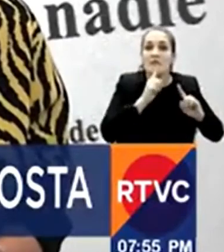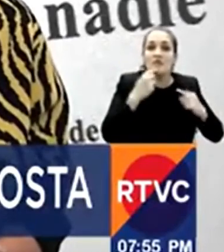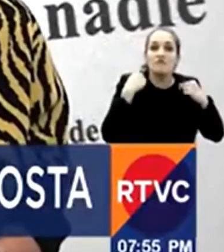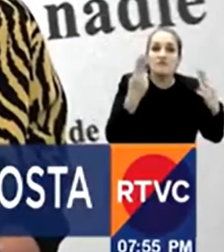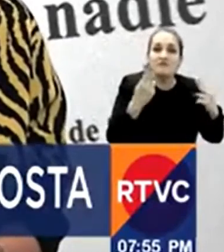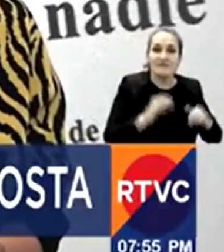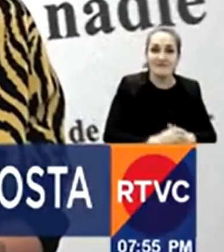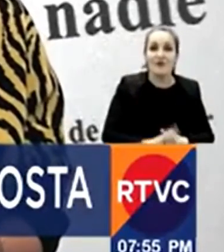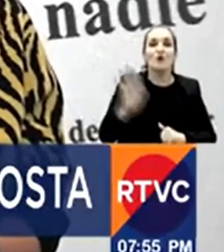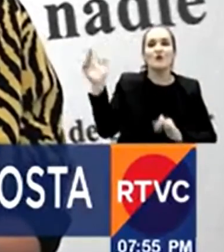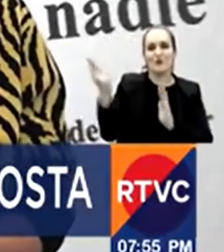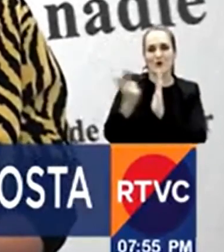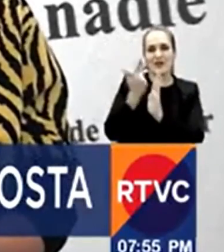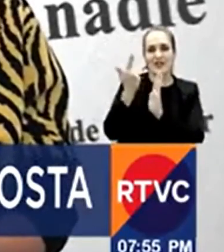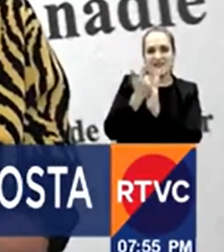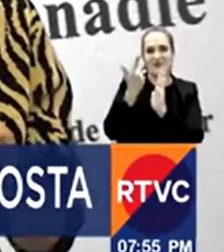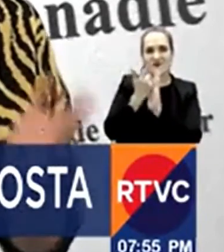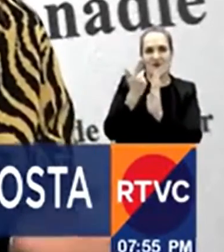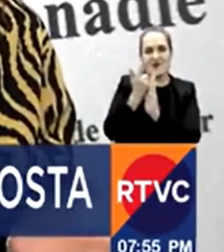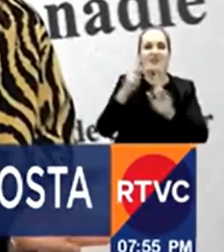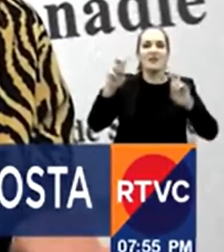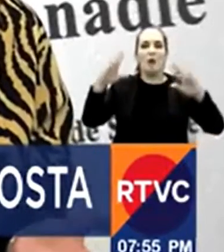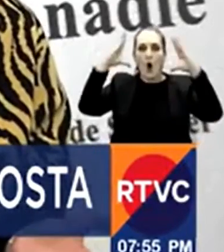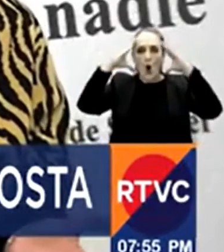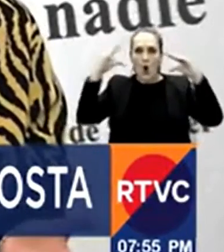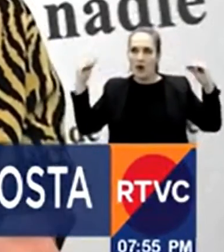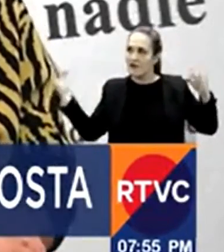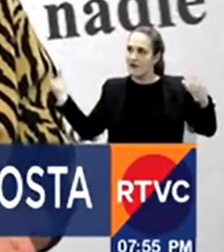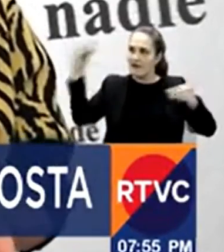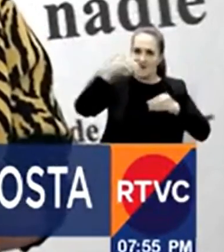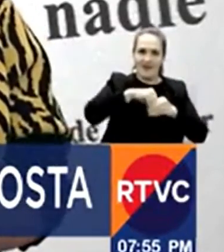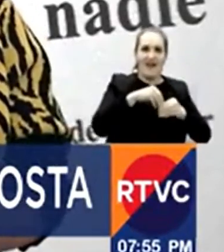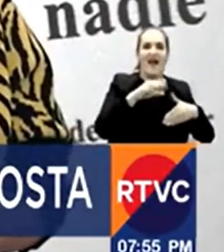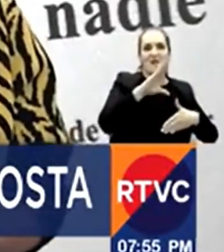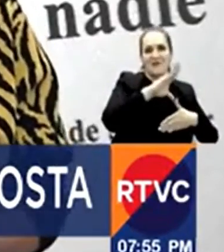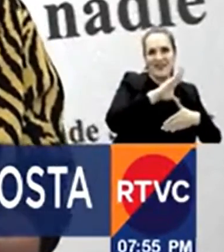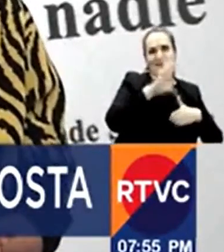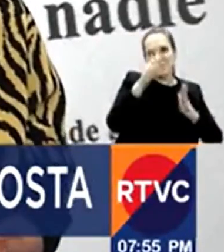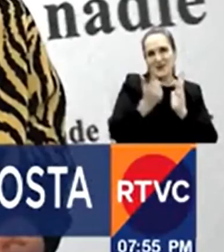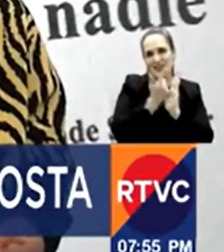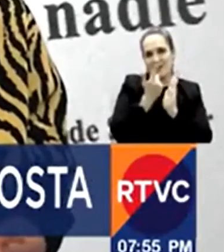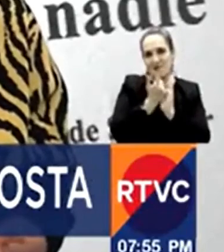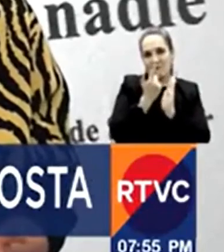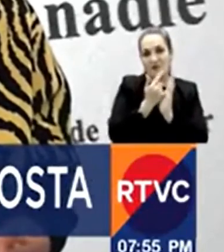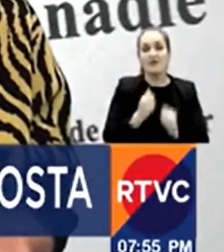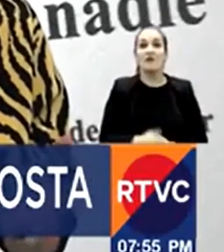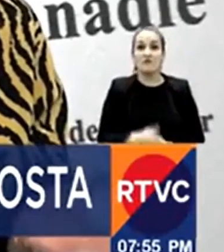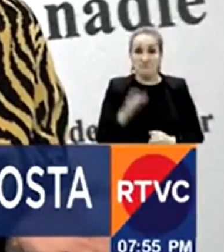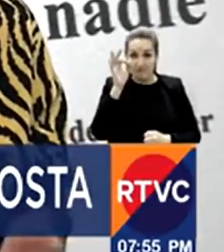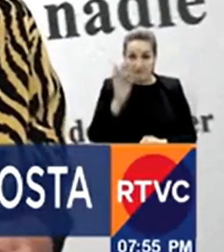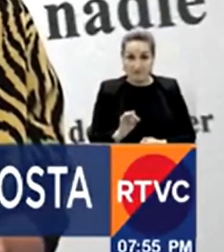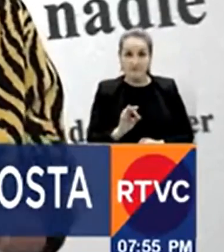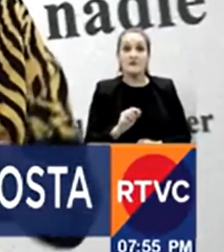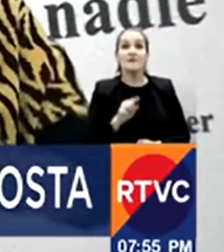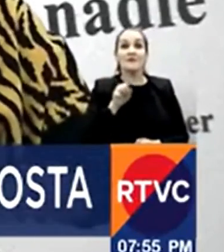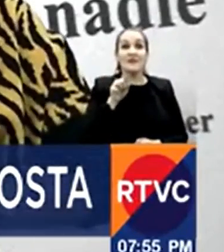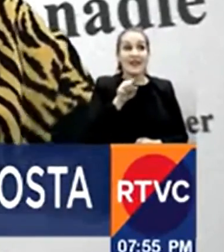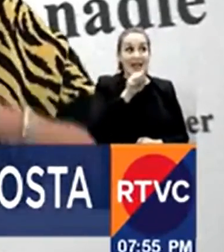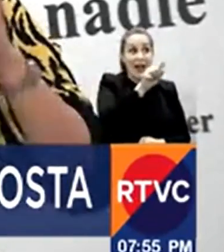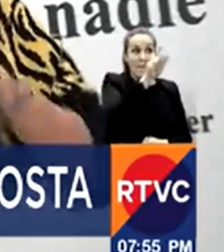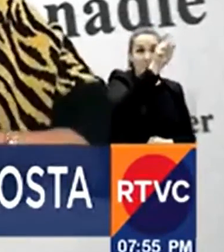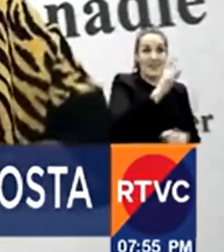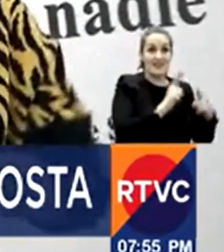aparece en su libro Una holandesa en América. A Lucía, la protagonista, la señora Cox le consigue un pretendiente a marido. El tipo